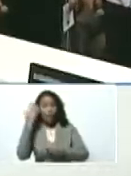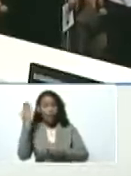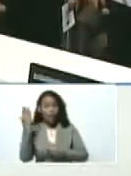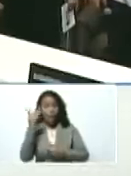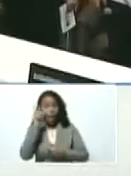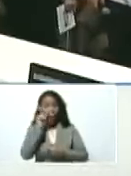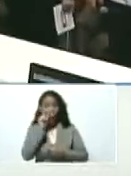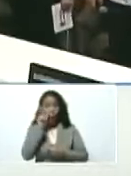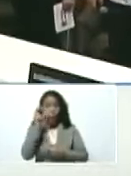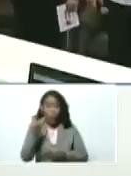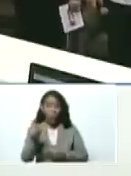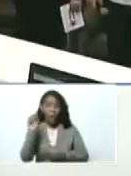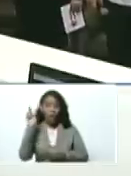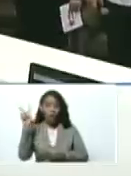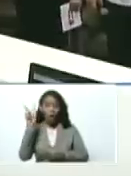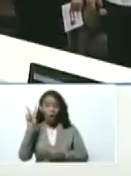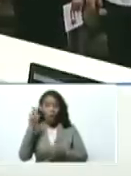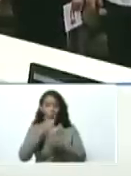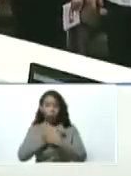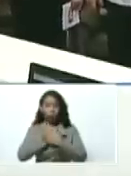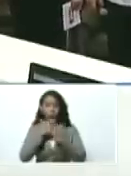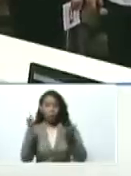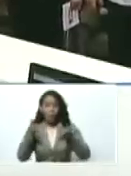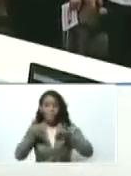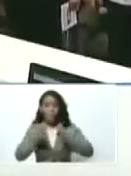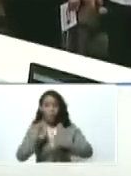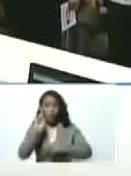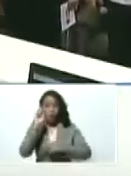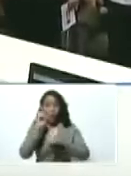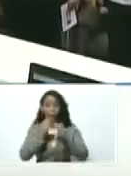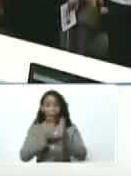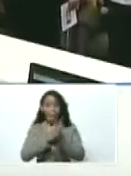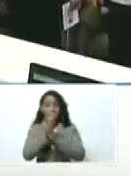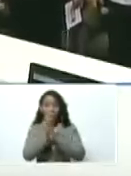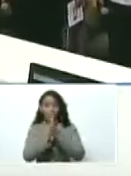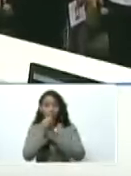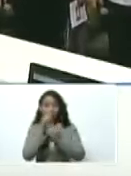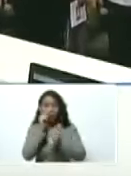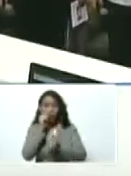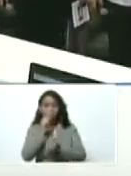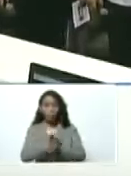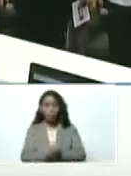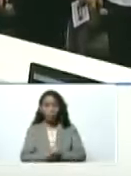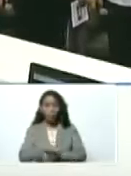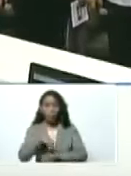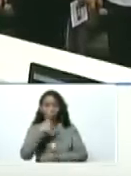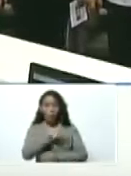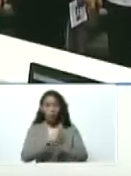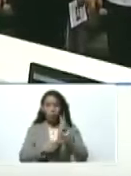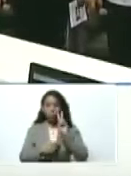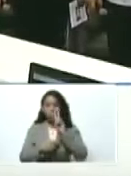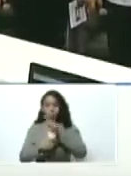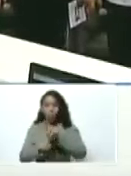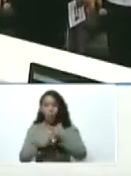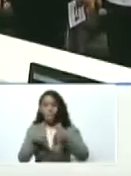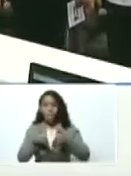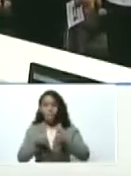Y de la virtud de ellos dos, nace un emprendimiento. Y cuando te das cuenta,